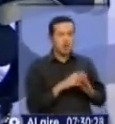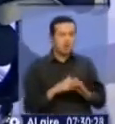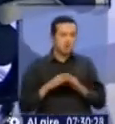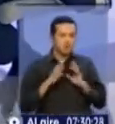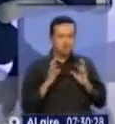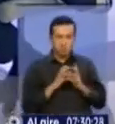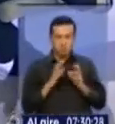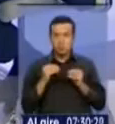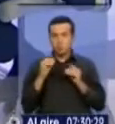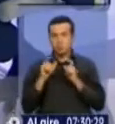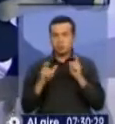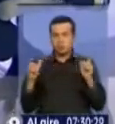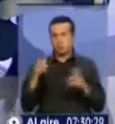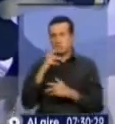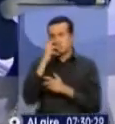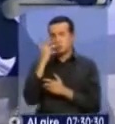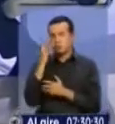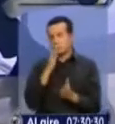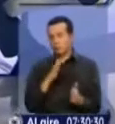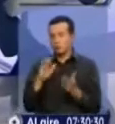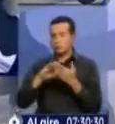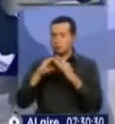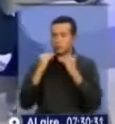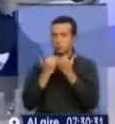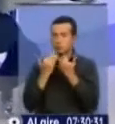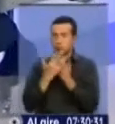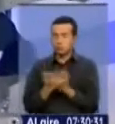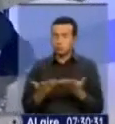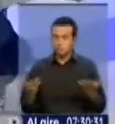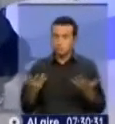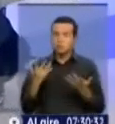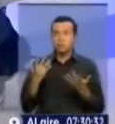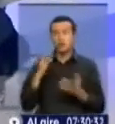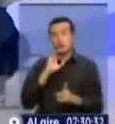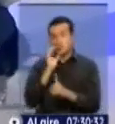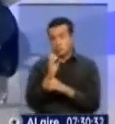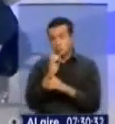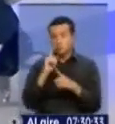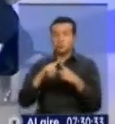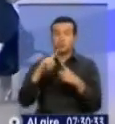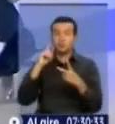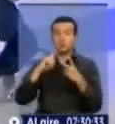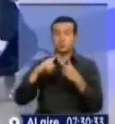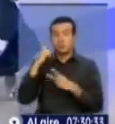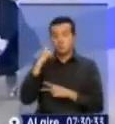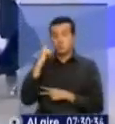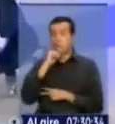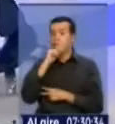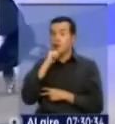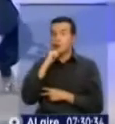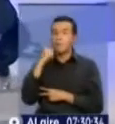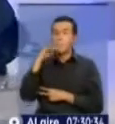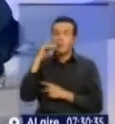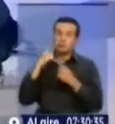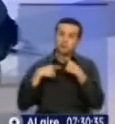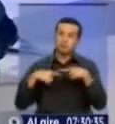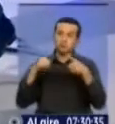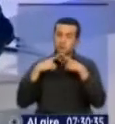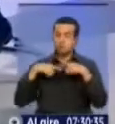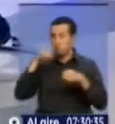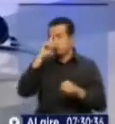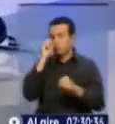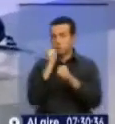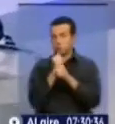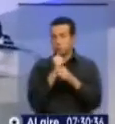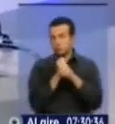queja por parte de quienes han estado en la comisión y también un poco de que ha faltado mayor difusión del trabajo que se